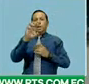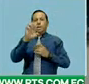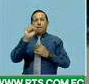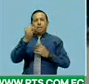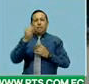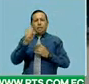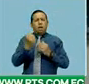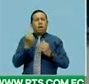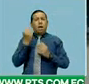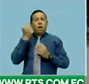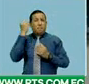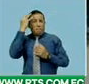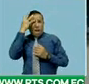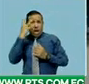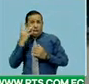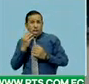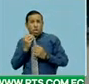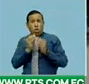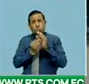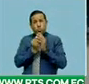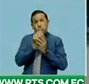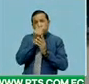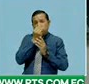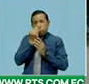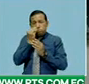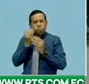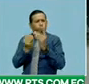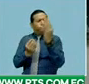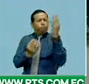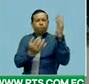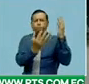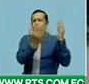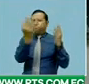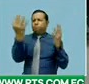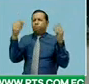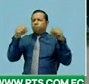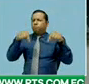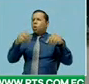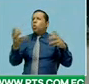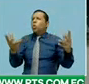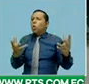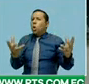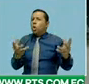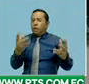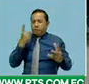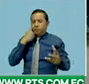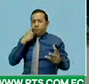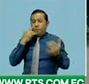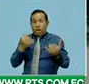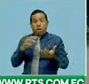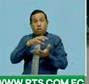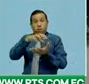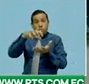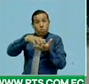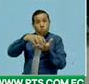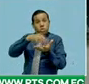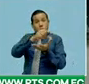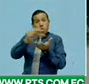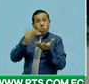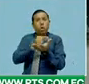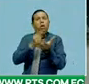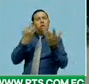belleza. Y nuestro compañero Carlos Julio Gurumendi nos cuenta en la siguiente nota en qué sector rural de la provincia del Guayas se encuentra